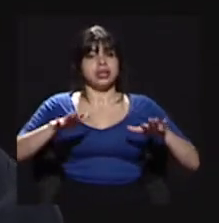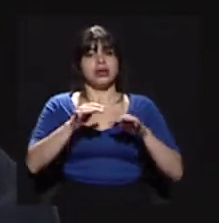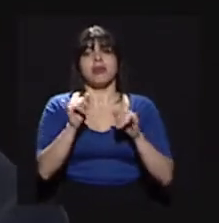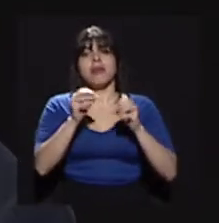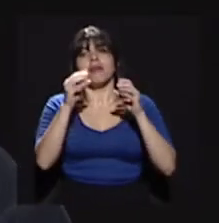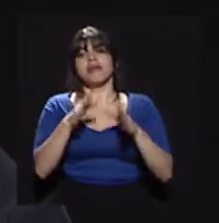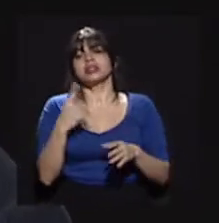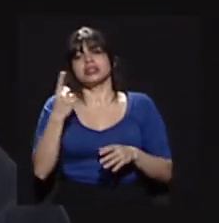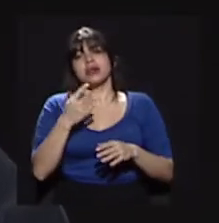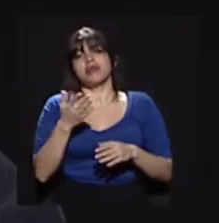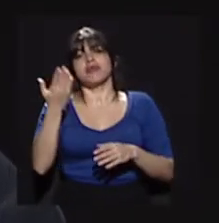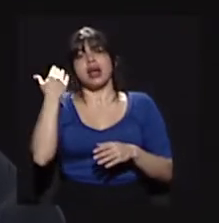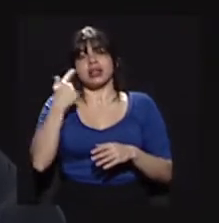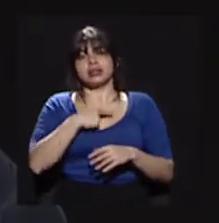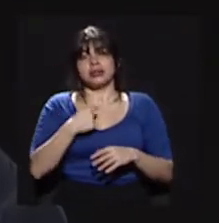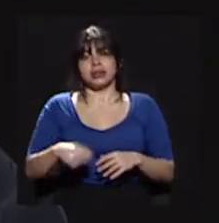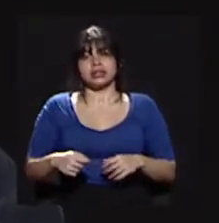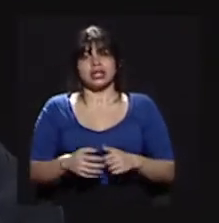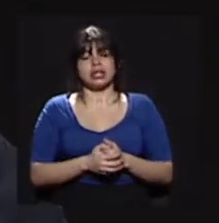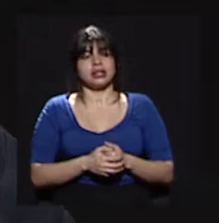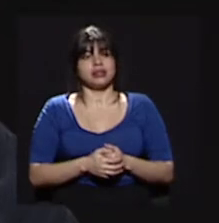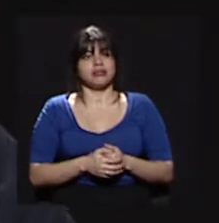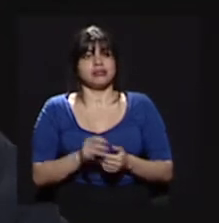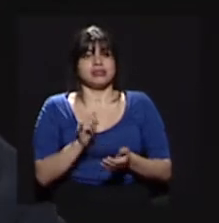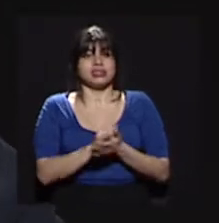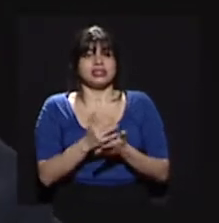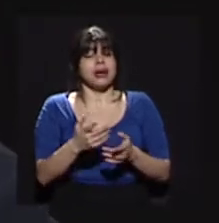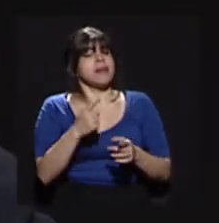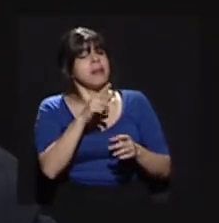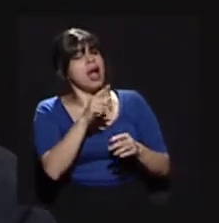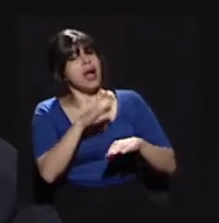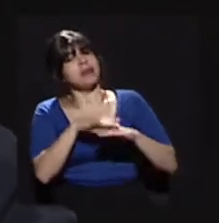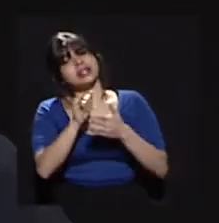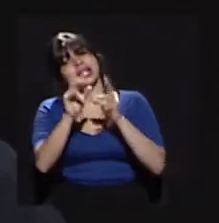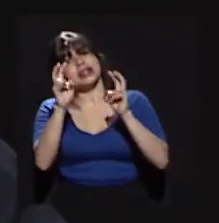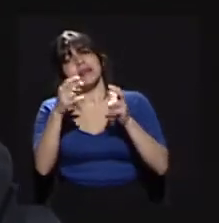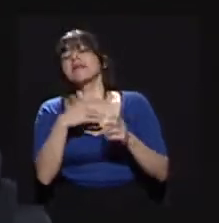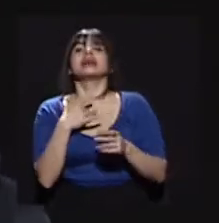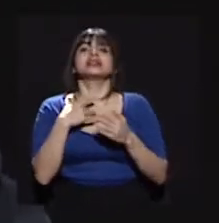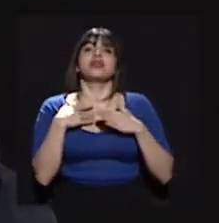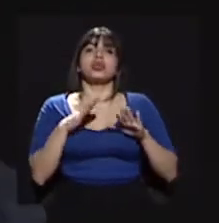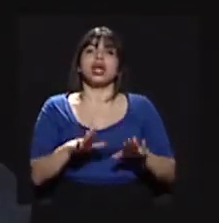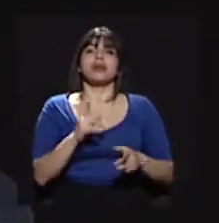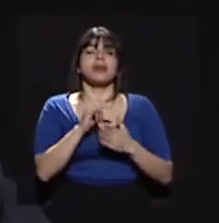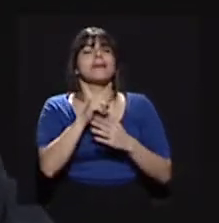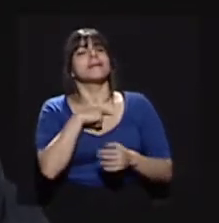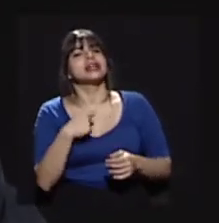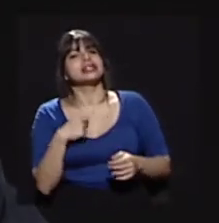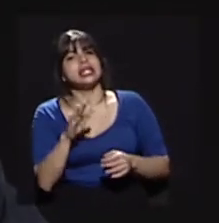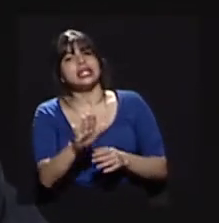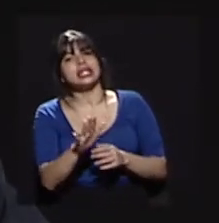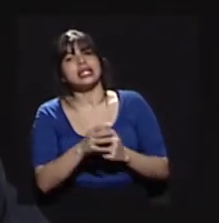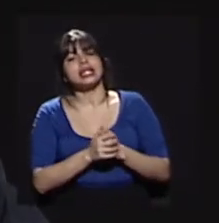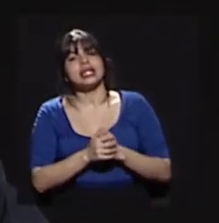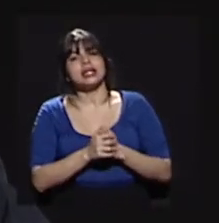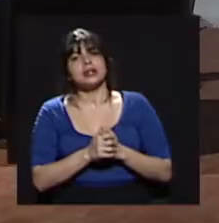profesor que siempre fui antes de ser presidentes pero así es que a propósito de eso me siento muy liberado de la presidente